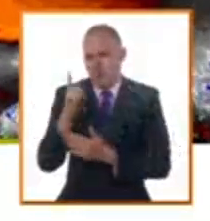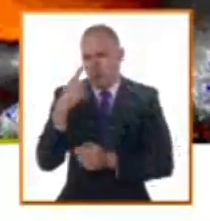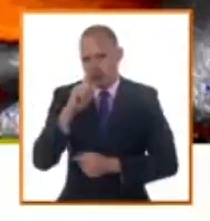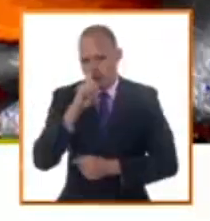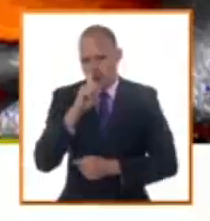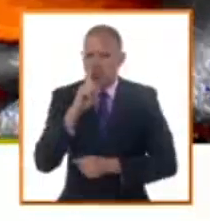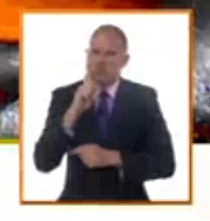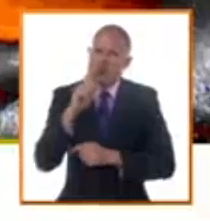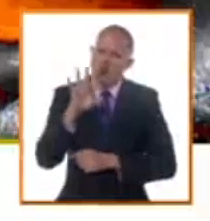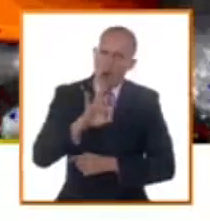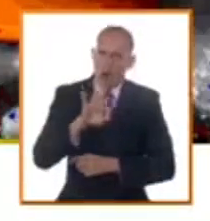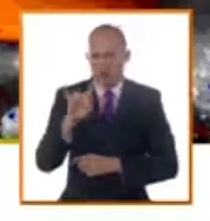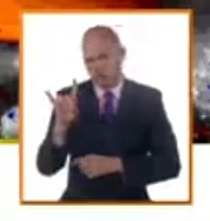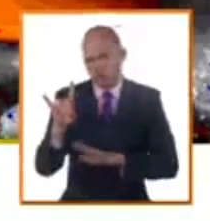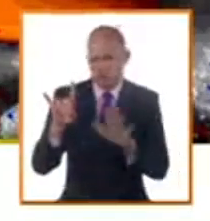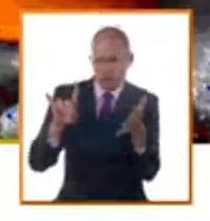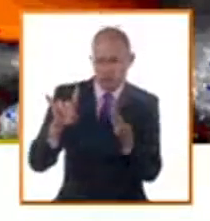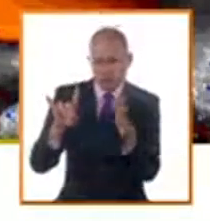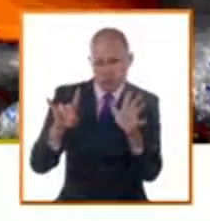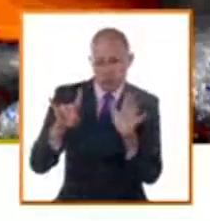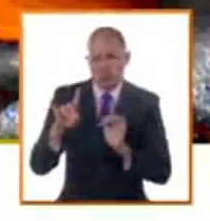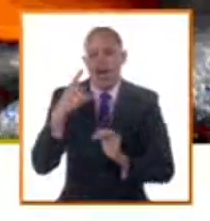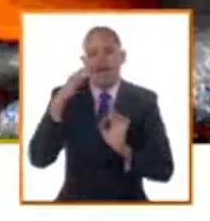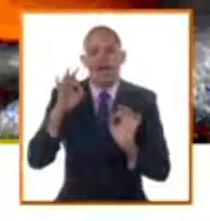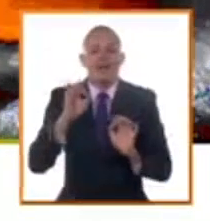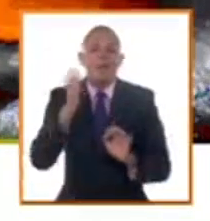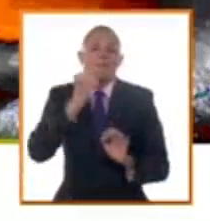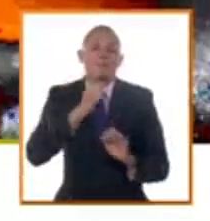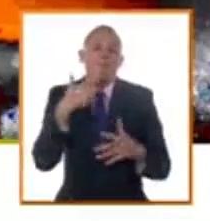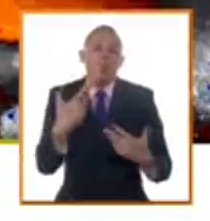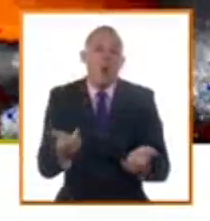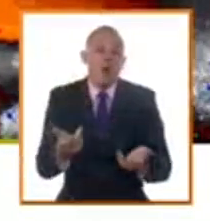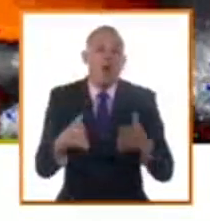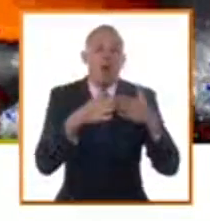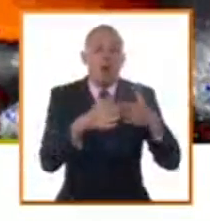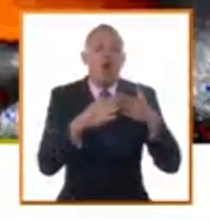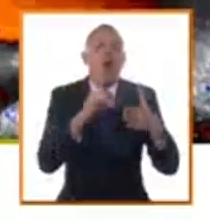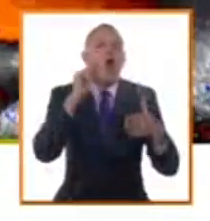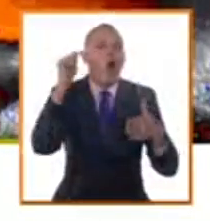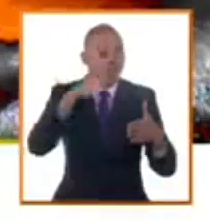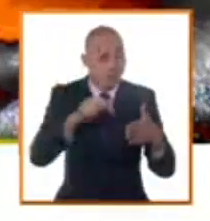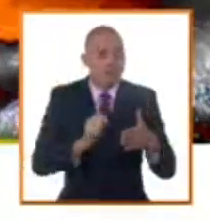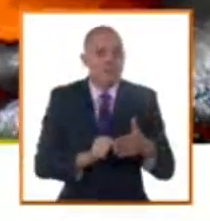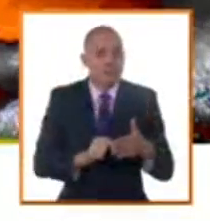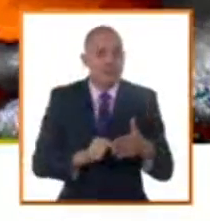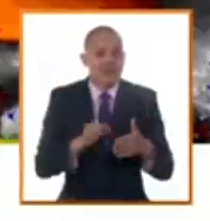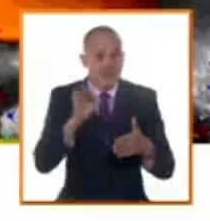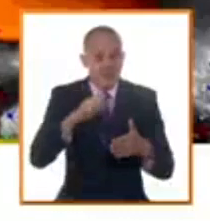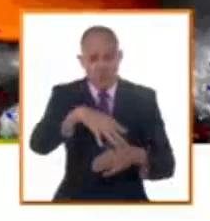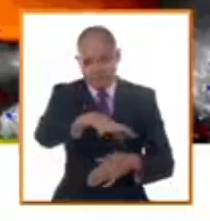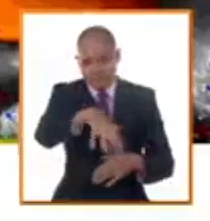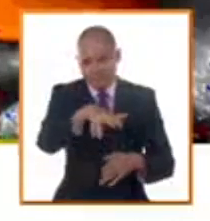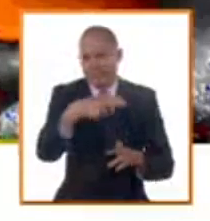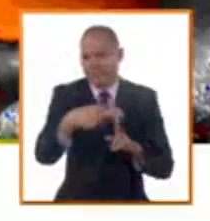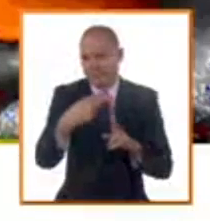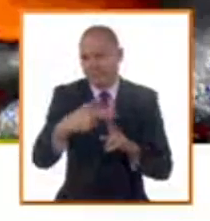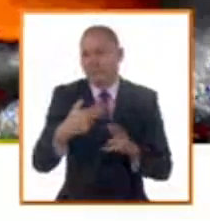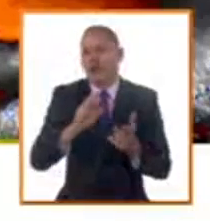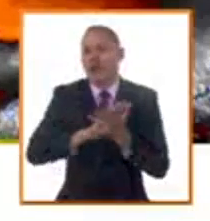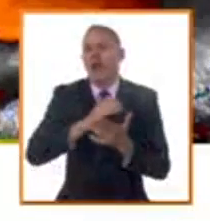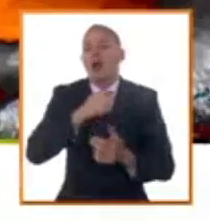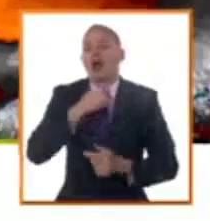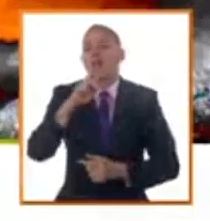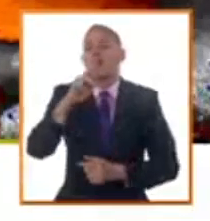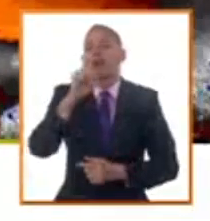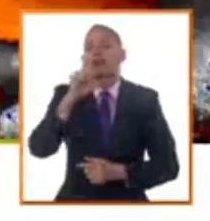día 9, 360 milímetros en Las Mercedes, en Granma, y al día siguiente hubo 313 milímetros en esa misma localidad. Y fue